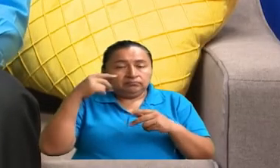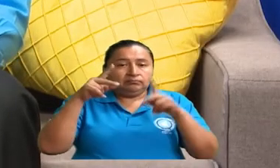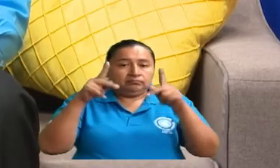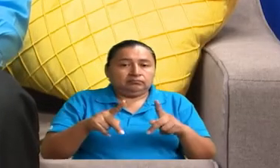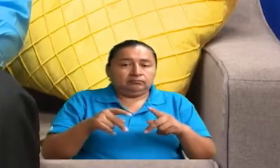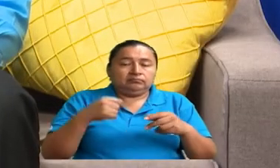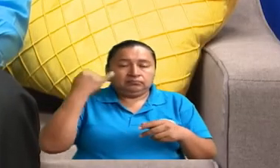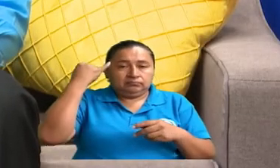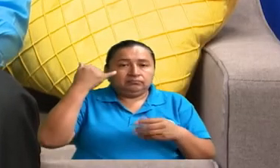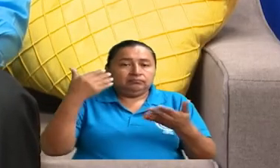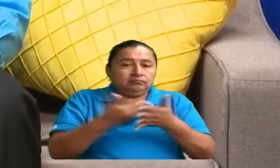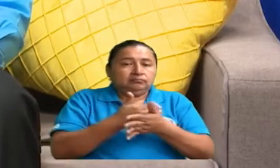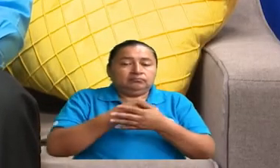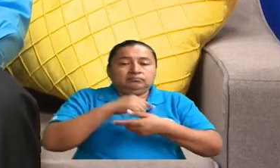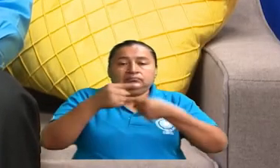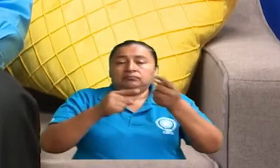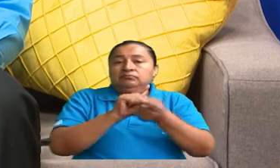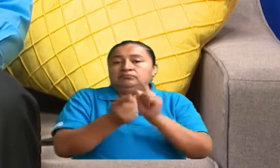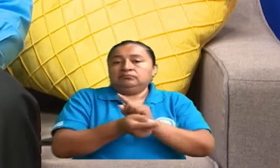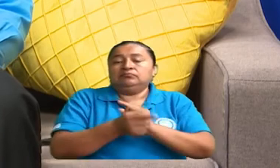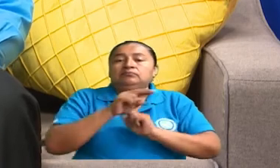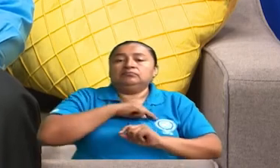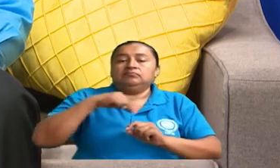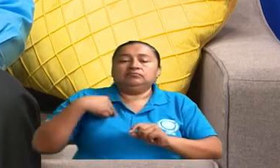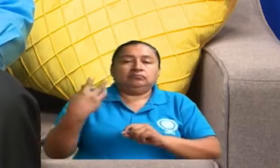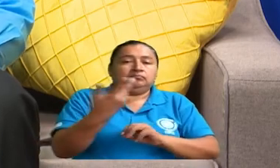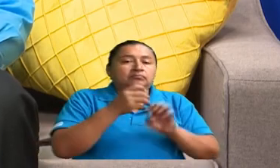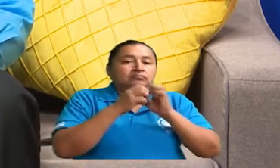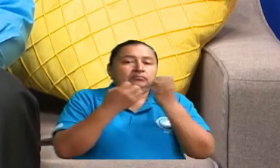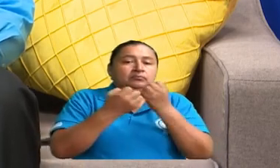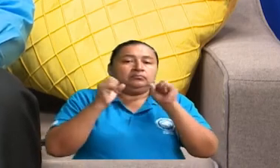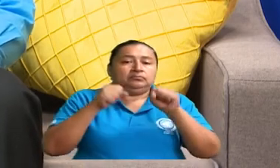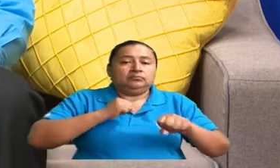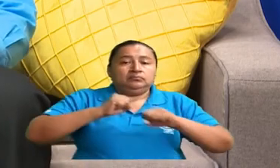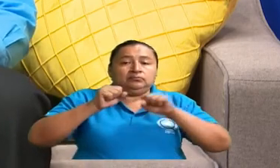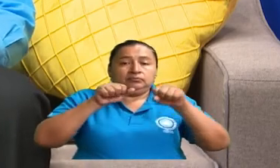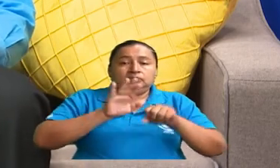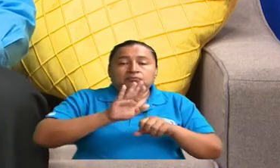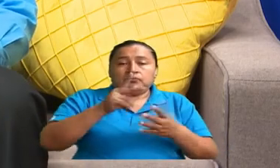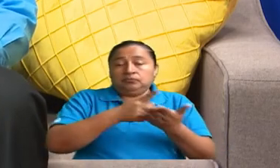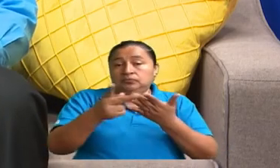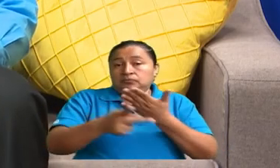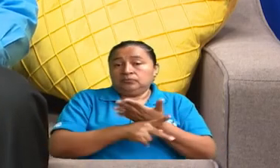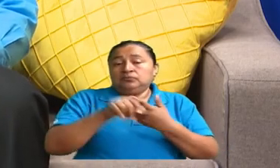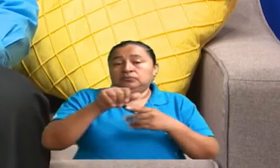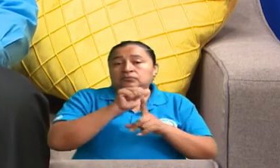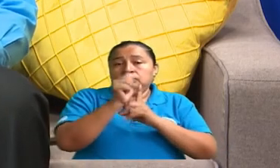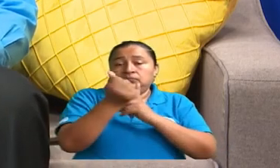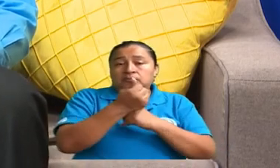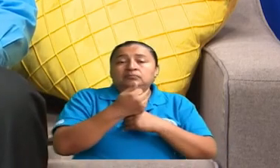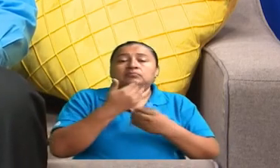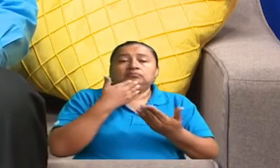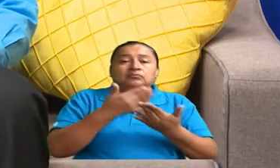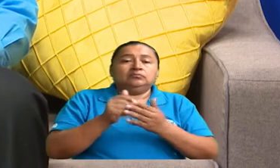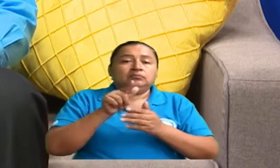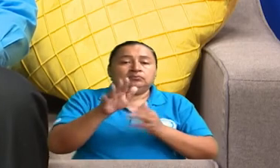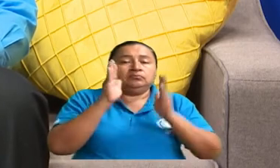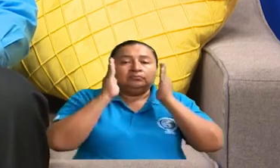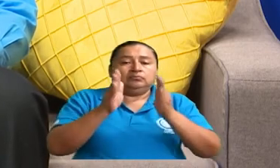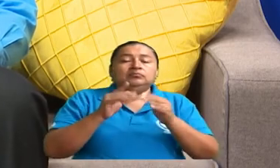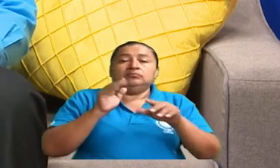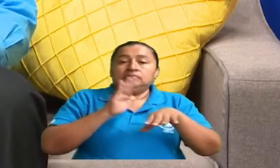Del emprendimiento en el reciclaje. Nosotros, a nombre de todo el equipo que hace posible la transmisión de su programa desde el Parlamento, le agradecemos su fiel compañía. Le